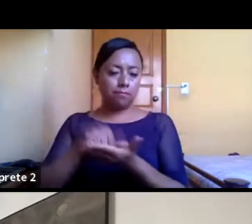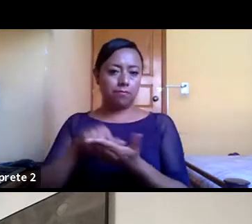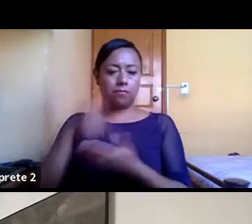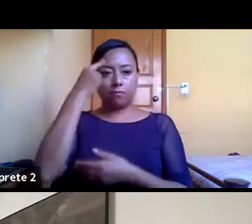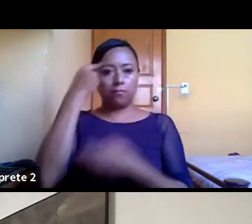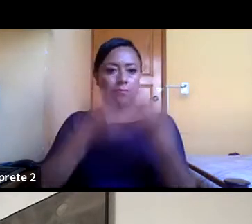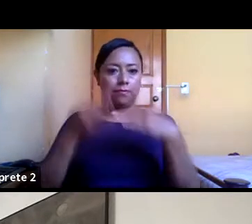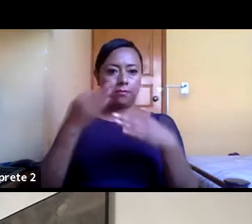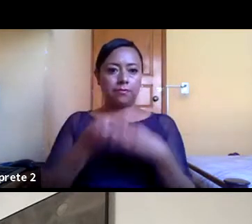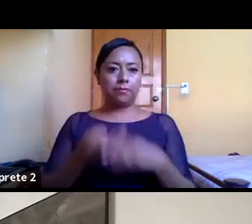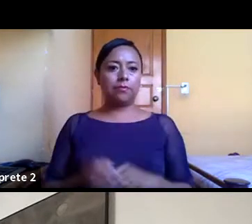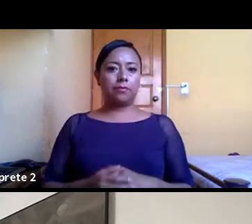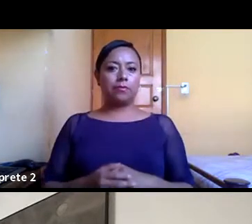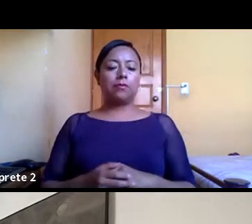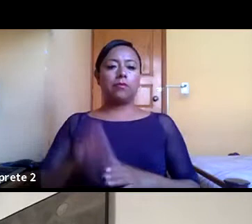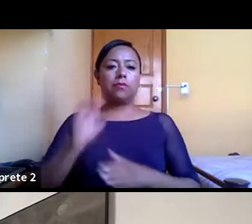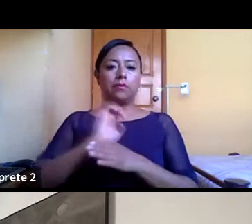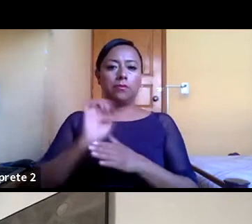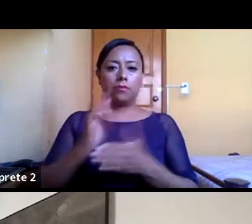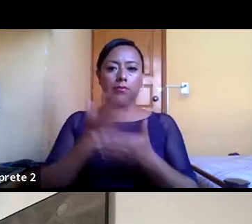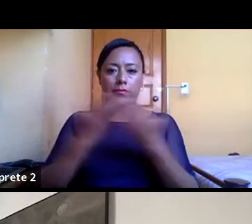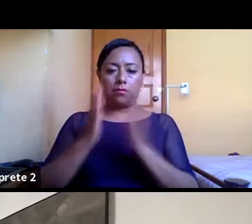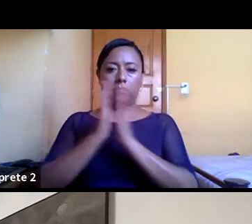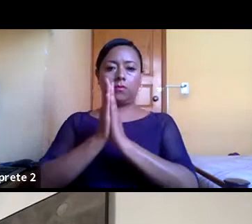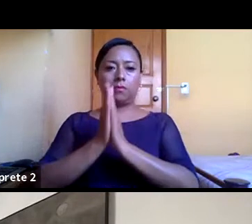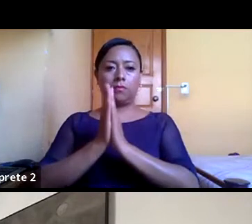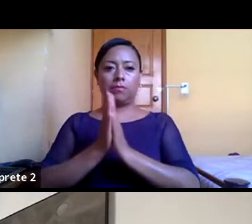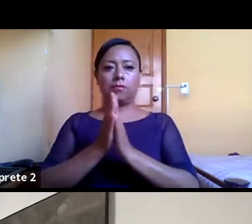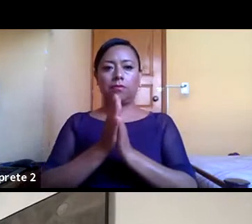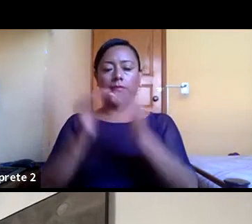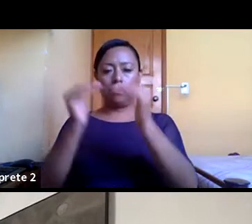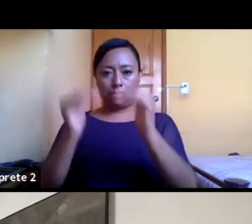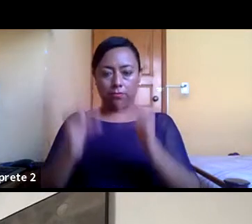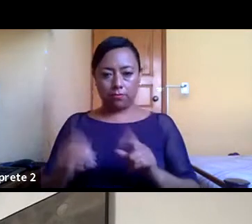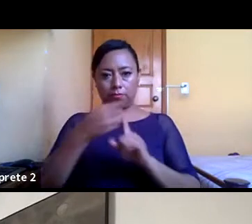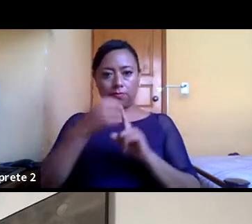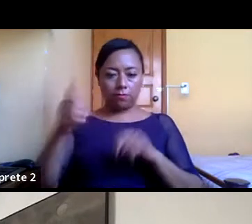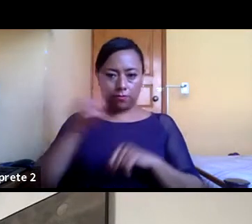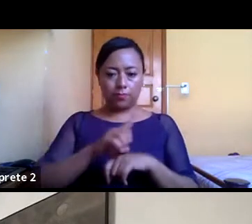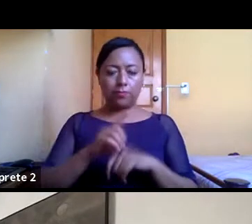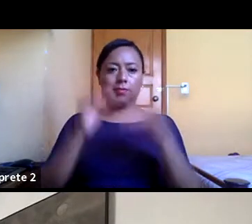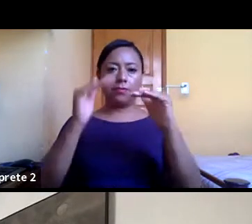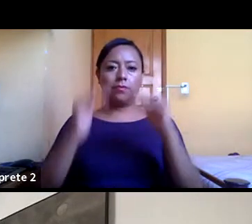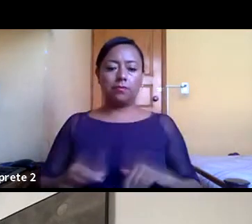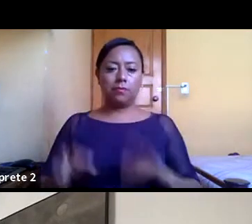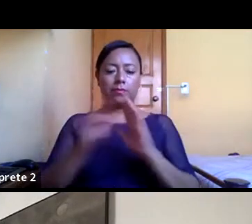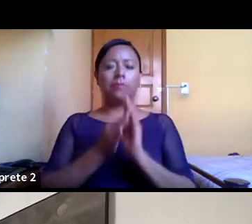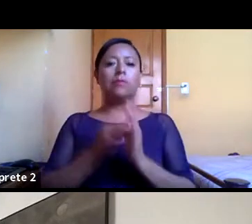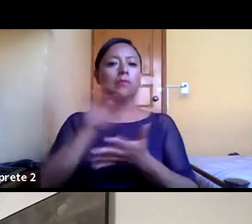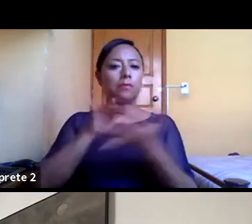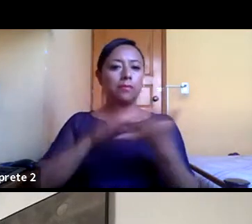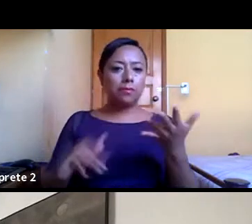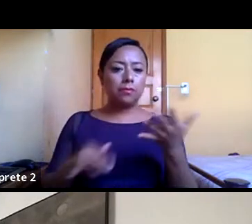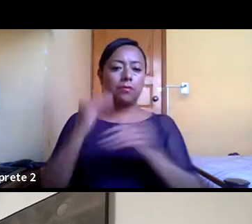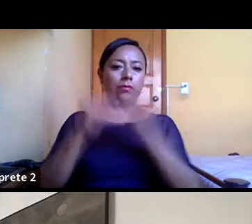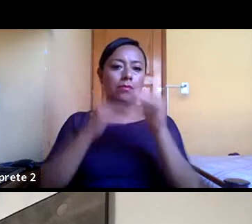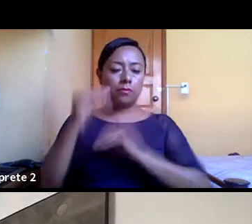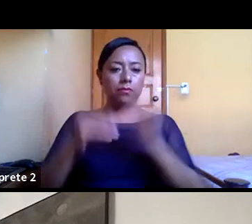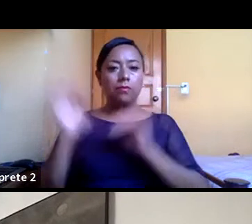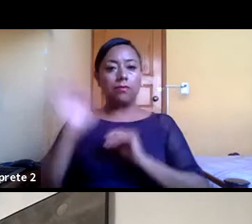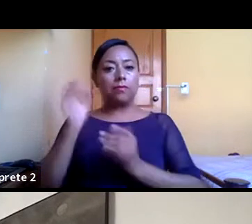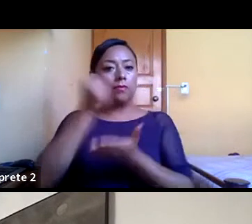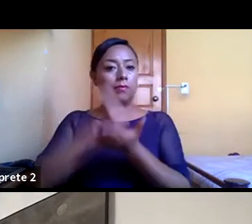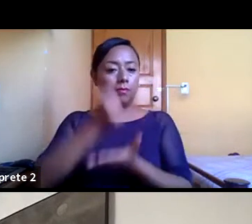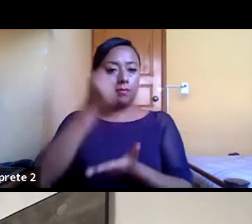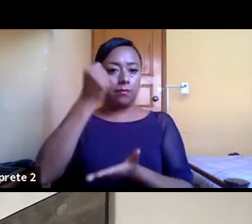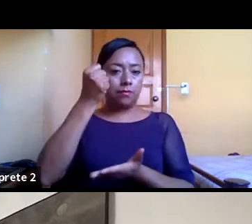gusta, usted continuar con el orden del día. Sí, gracias. El siguiente punto en el orden del día es la lectura, discusión y en su caso la aprobación